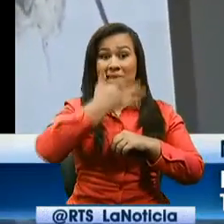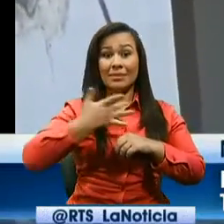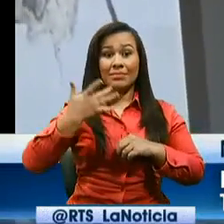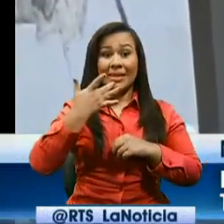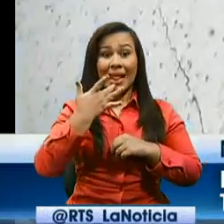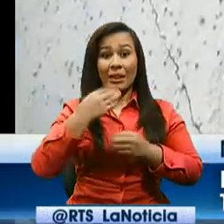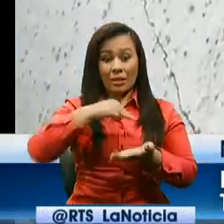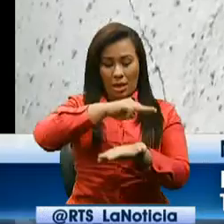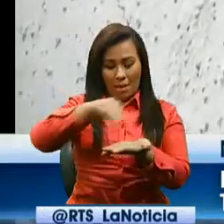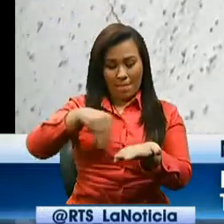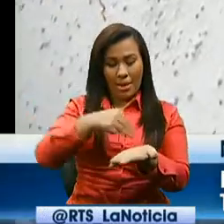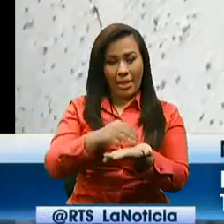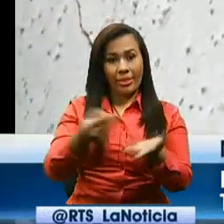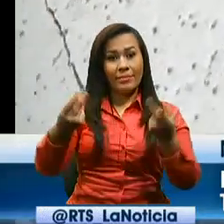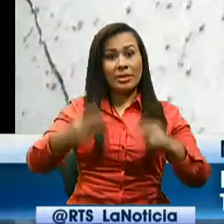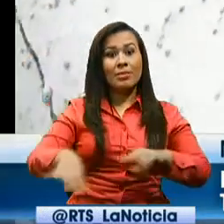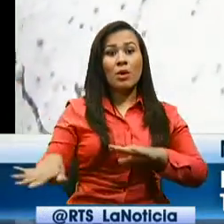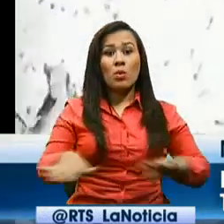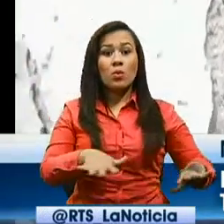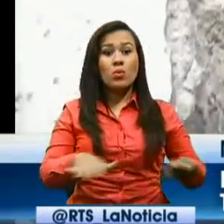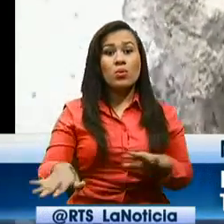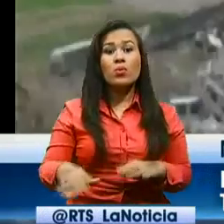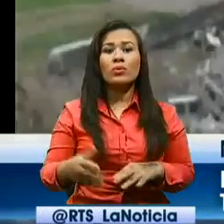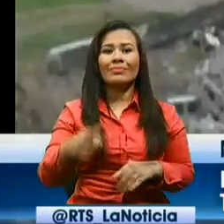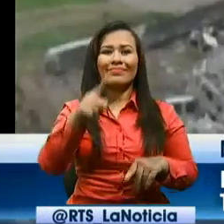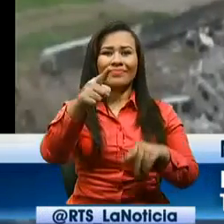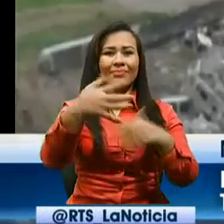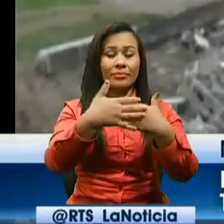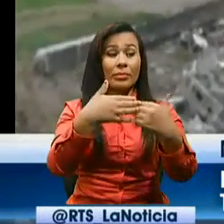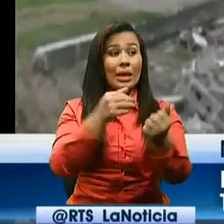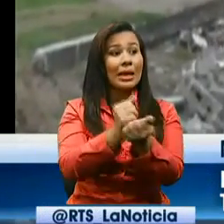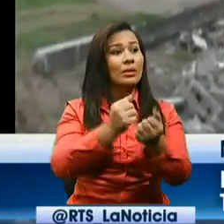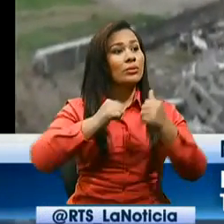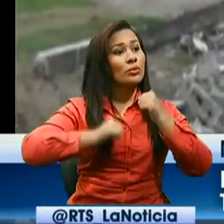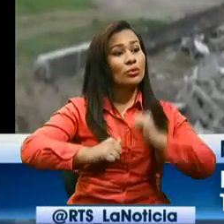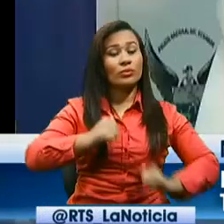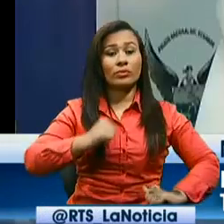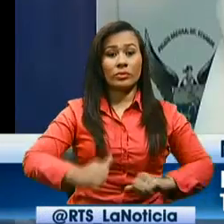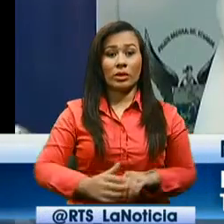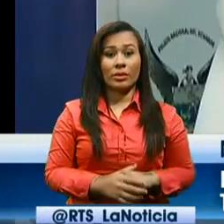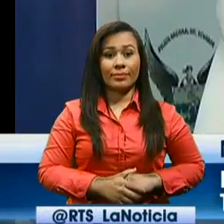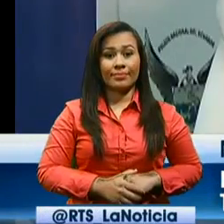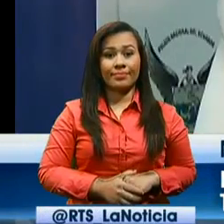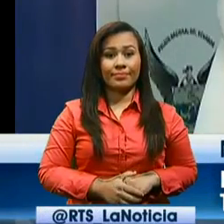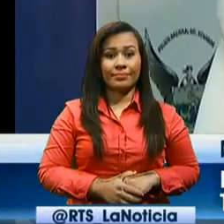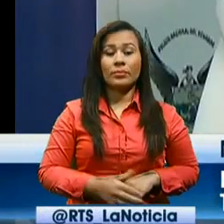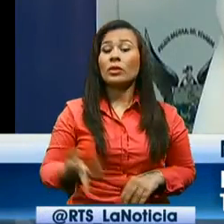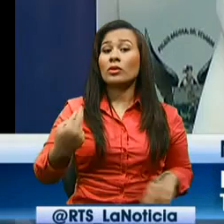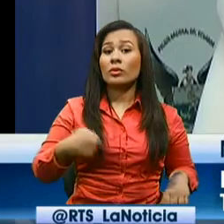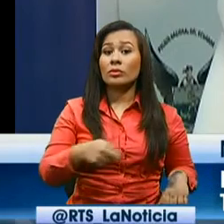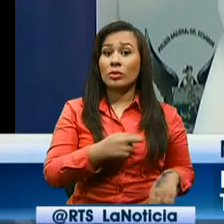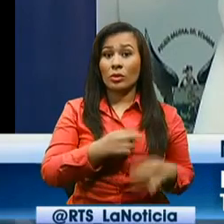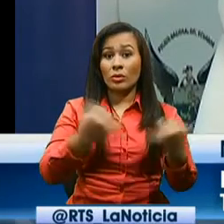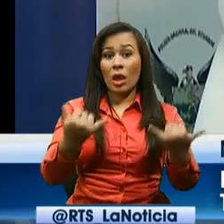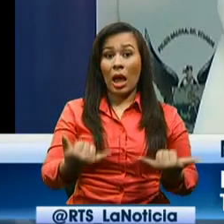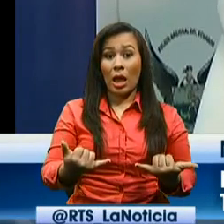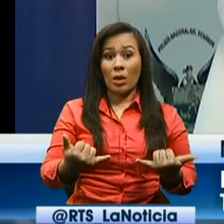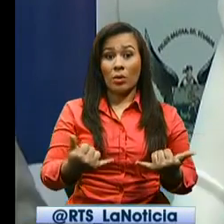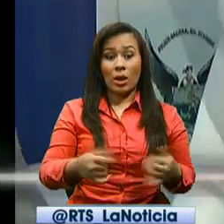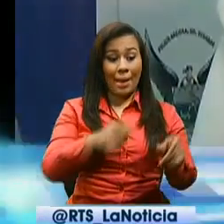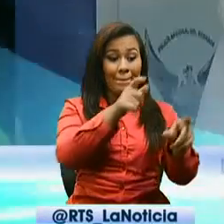daños estructurales que durante el terremoto sufrieron centros de rehabilitación en ambas provincias. Hemos realizado un traslado